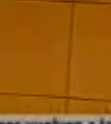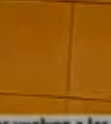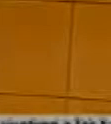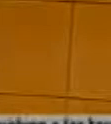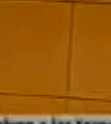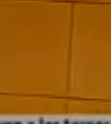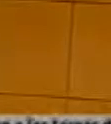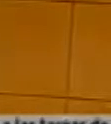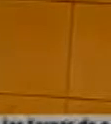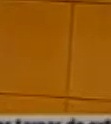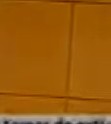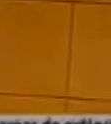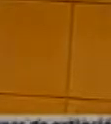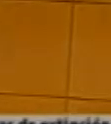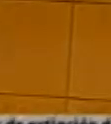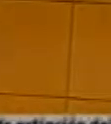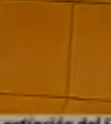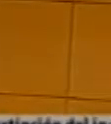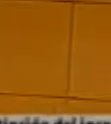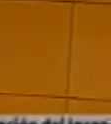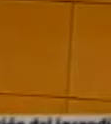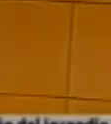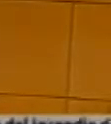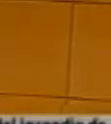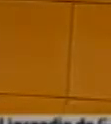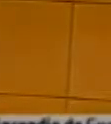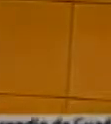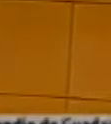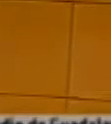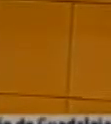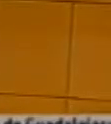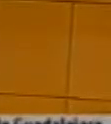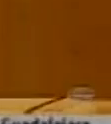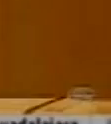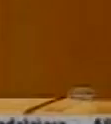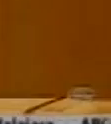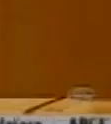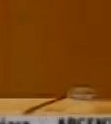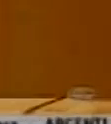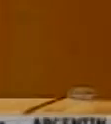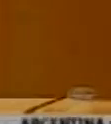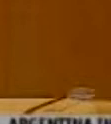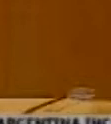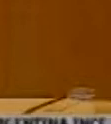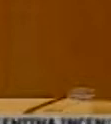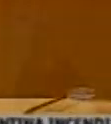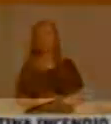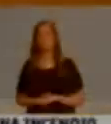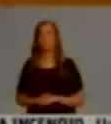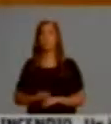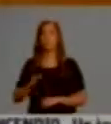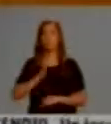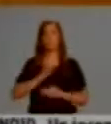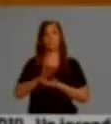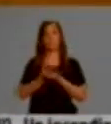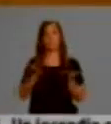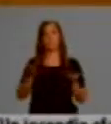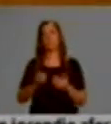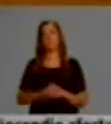se celebra para dar explicaciones y conocer Gracias, más datos señor sobre el caso presidente. Bárcenas.